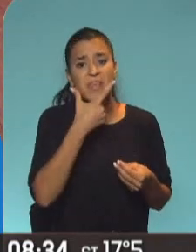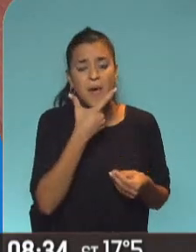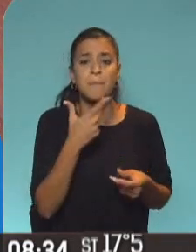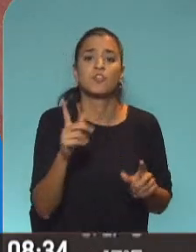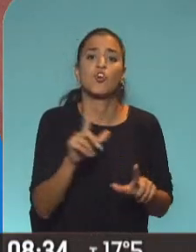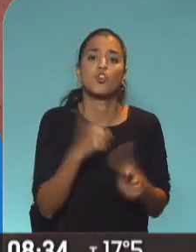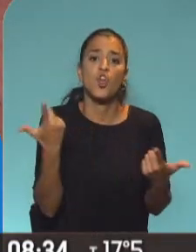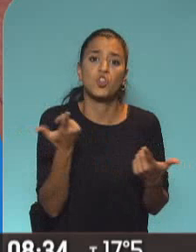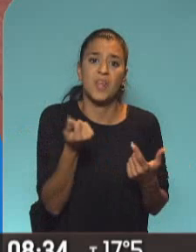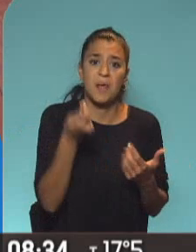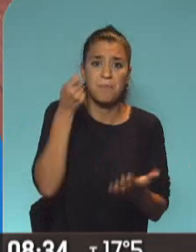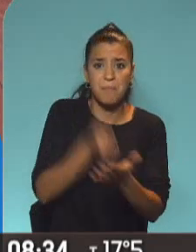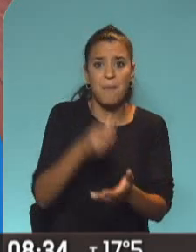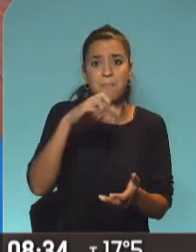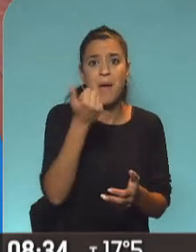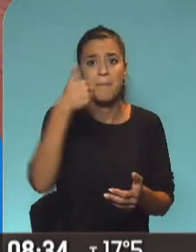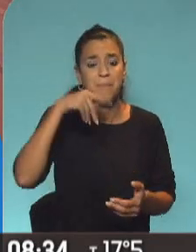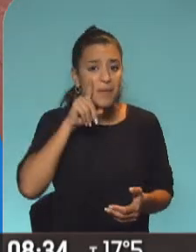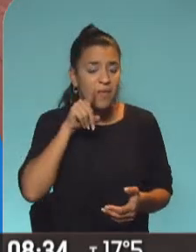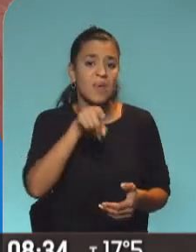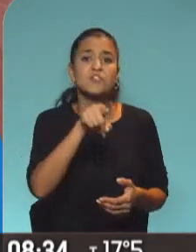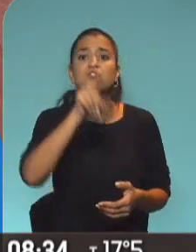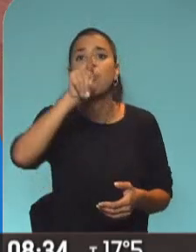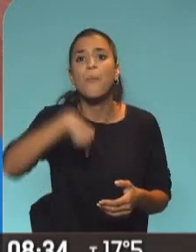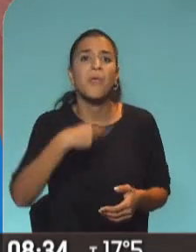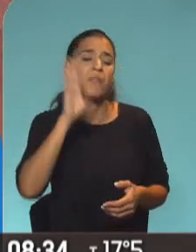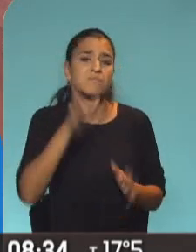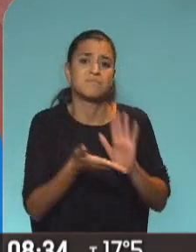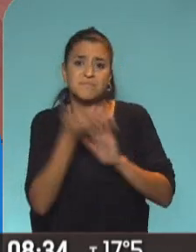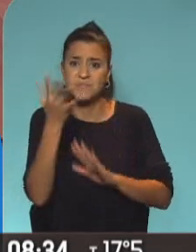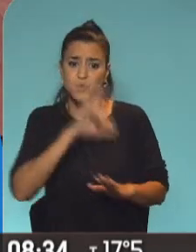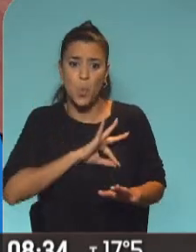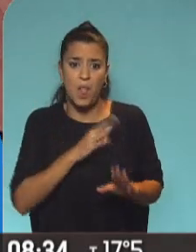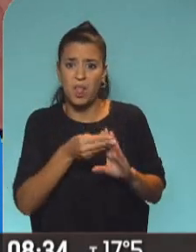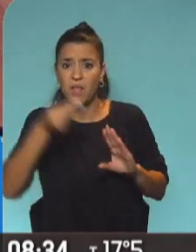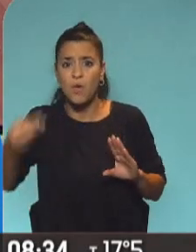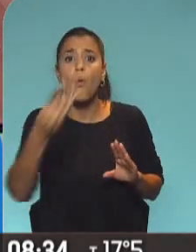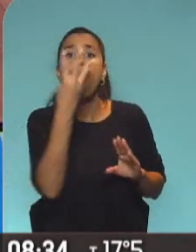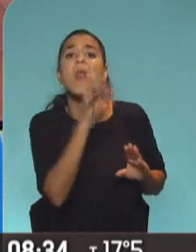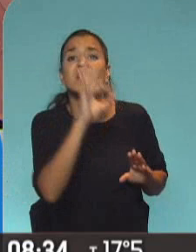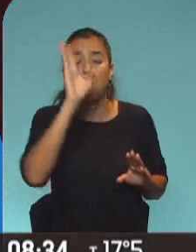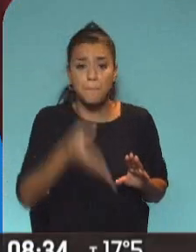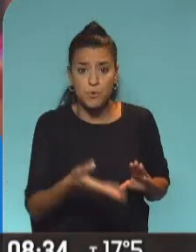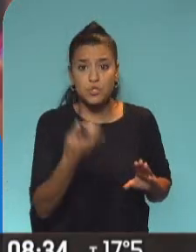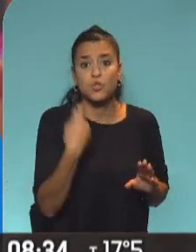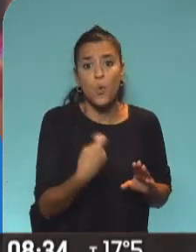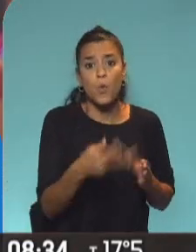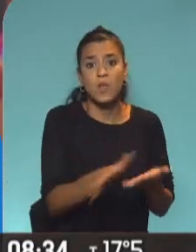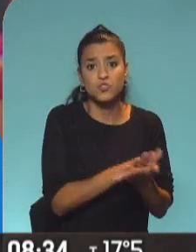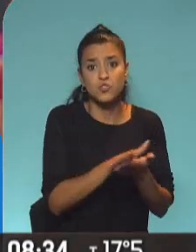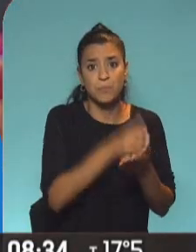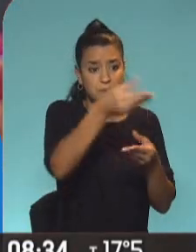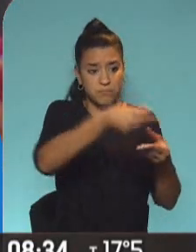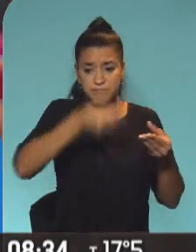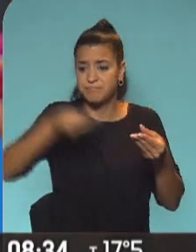la cobertura de PAMI y significa un porcentaje altísimo de sus ingresos. 40% de la jubilación mínima se gasta